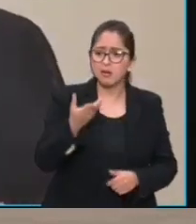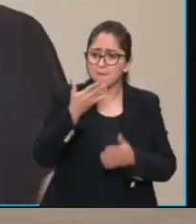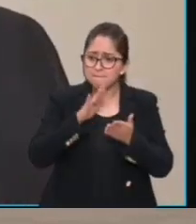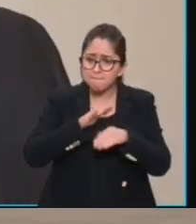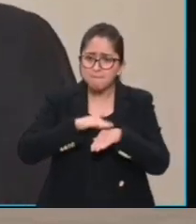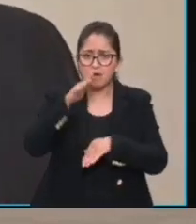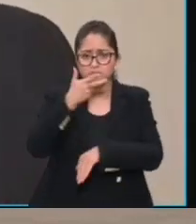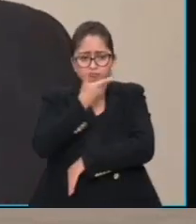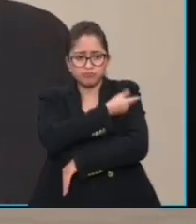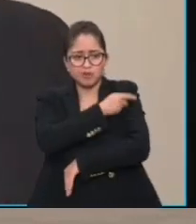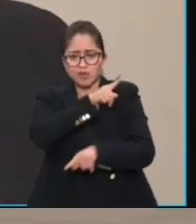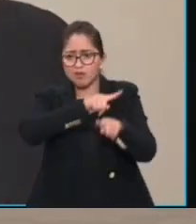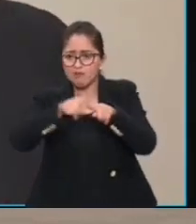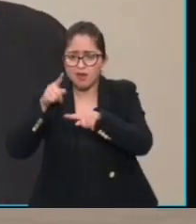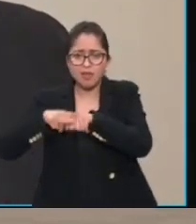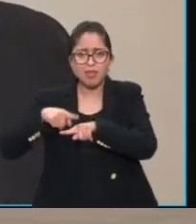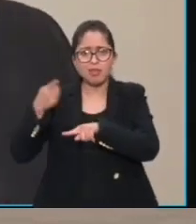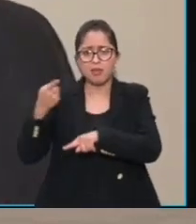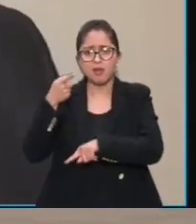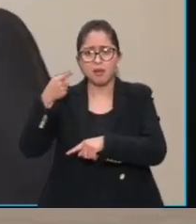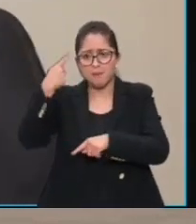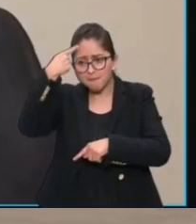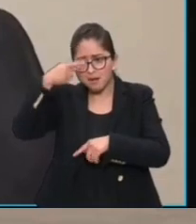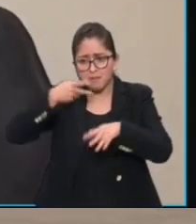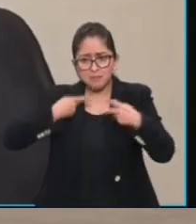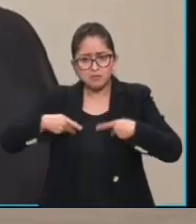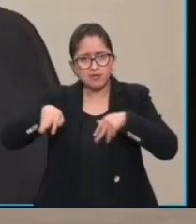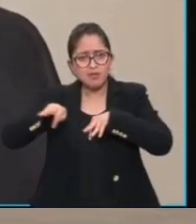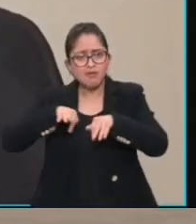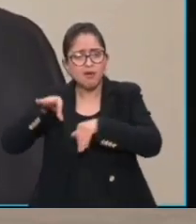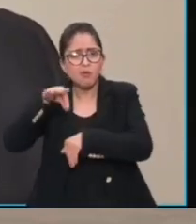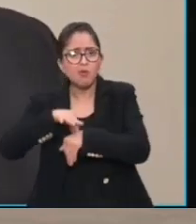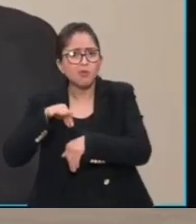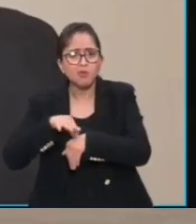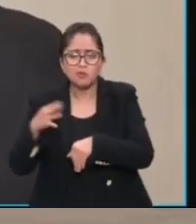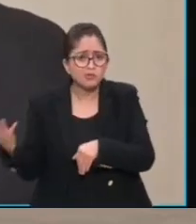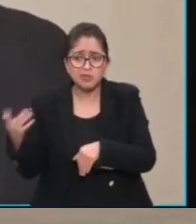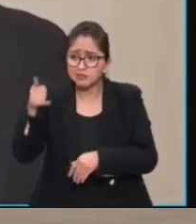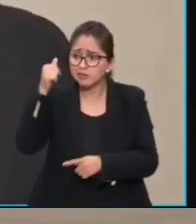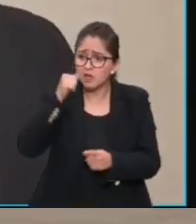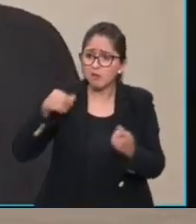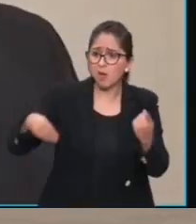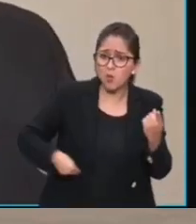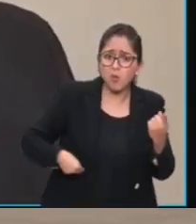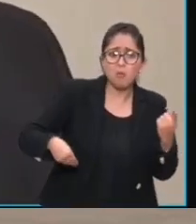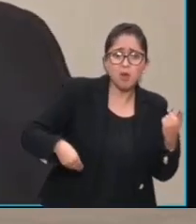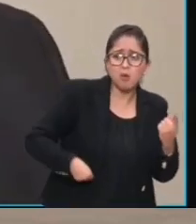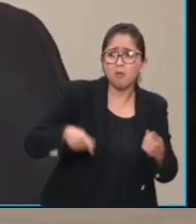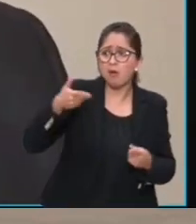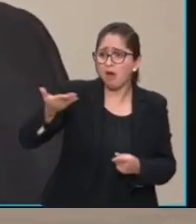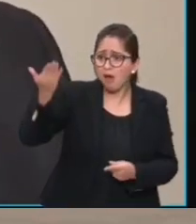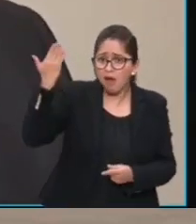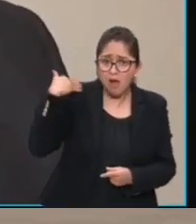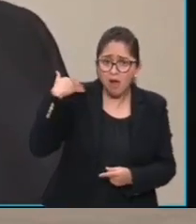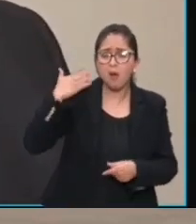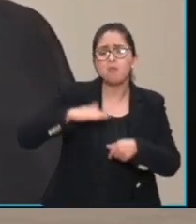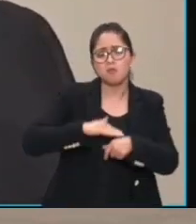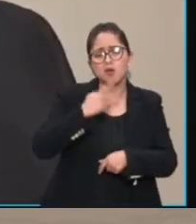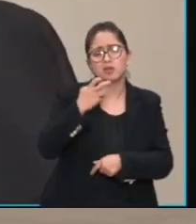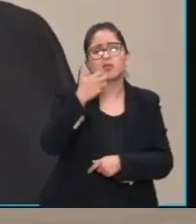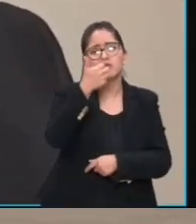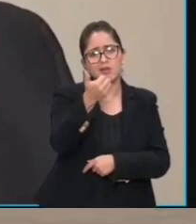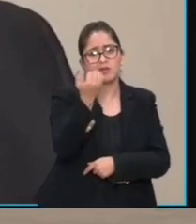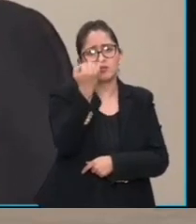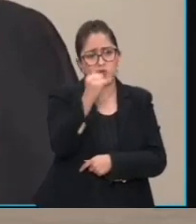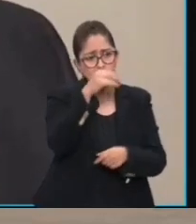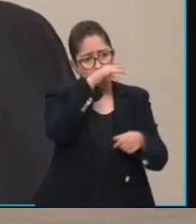médicos, todo lo hacen mal actualmente. No pueden estar solo culpando al pasado. Por eso la gente el 6 de junio va a votar por